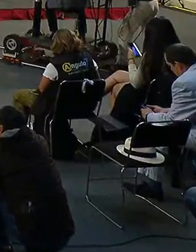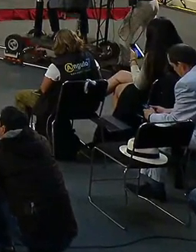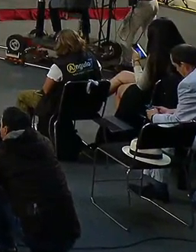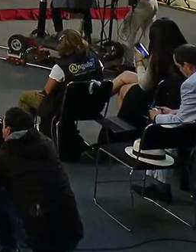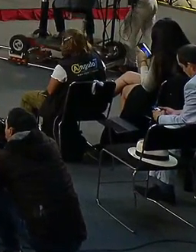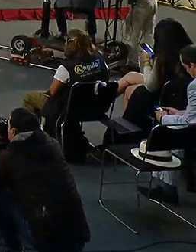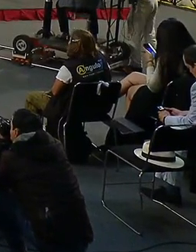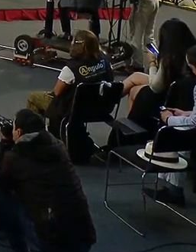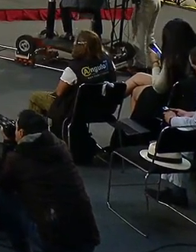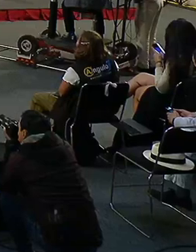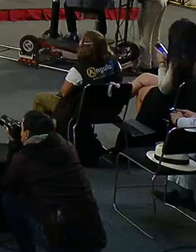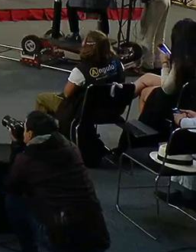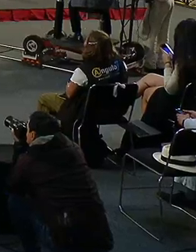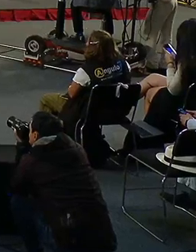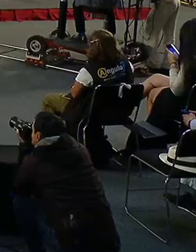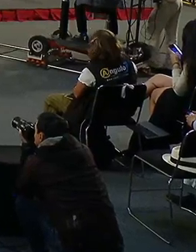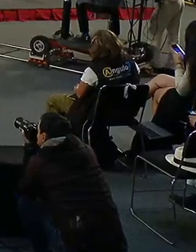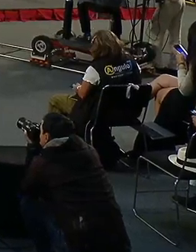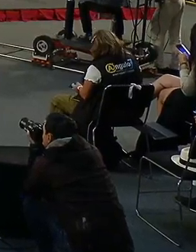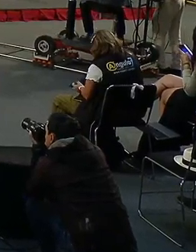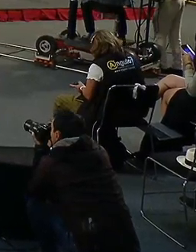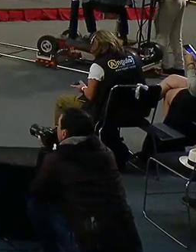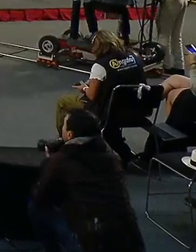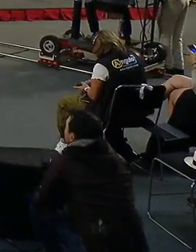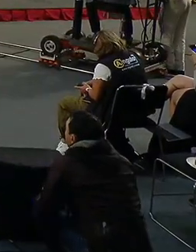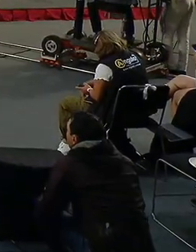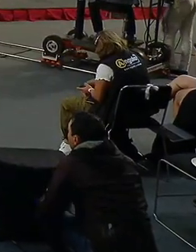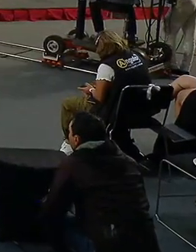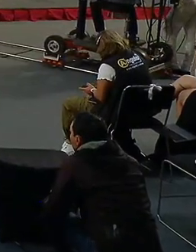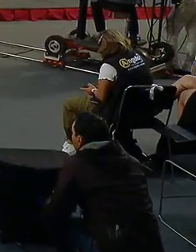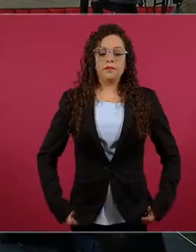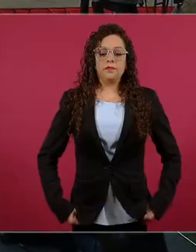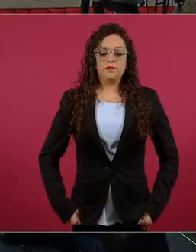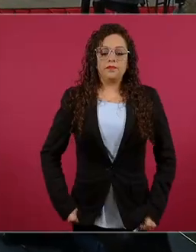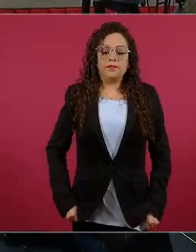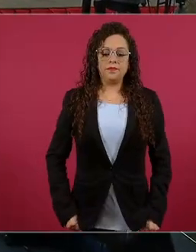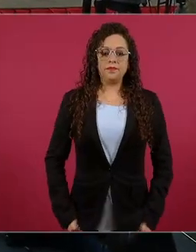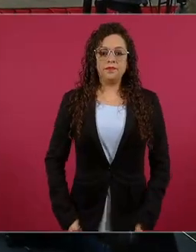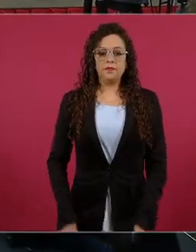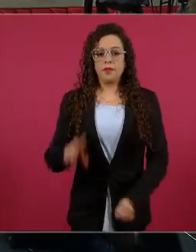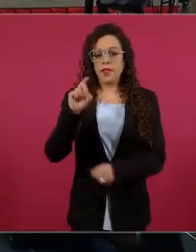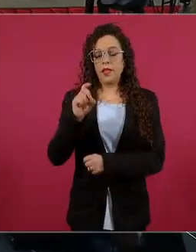Transportación Aérea, es una empresa aérea, debe